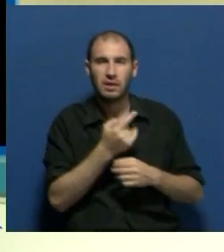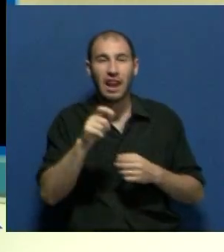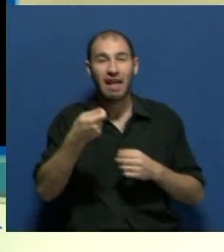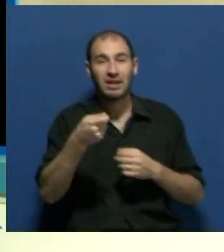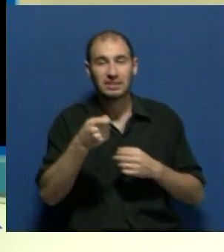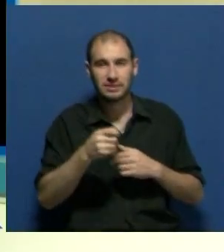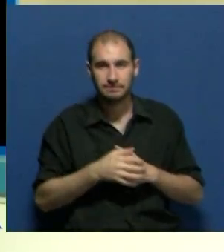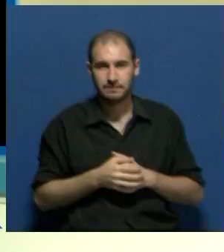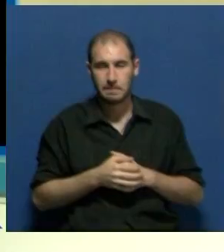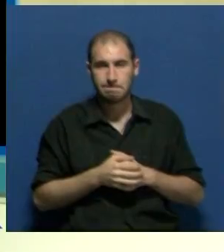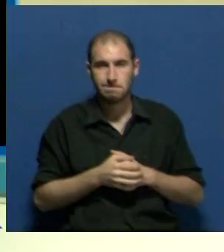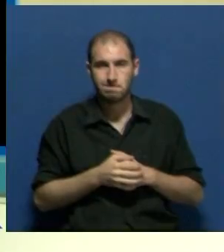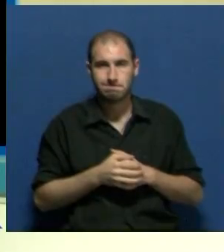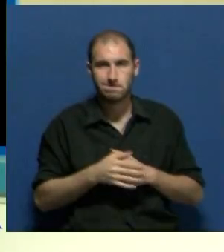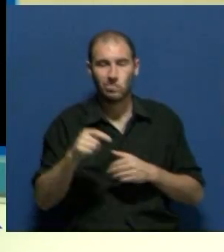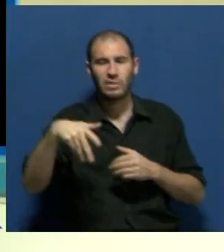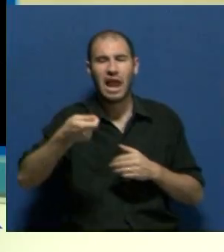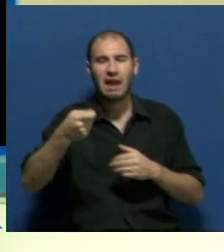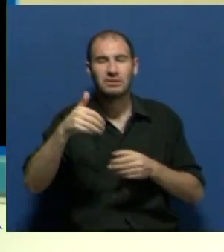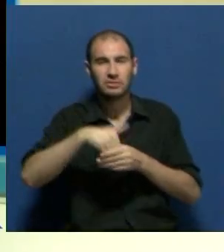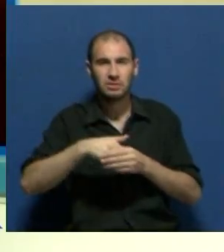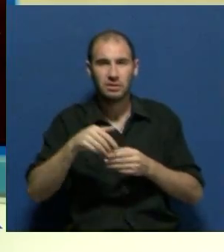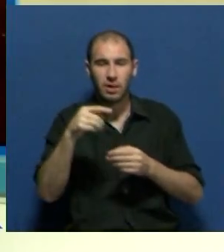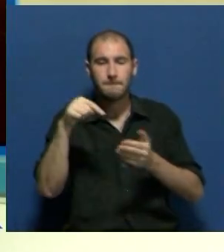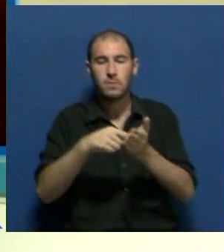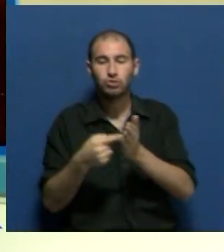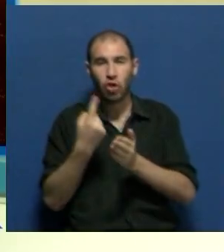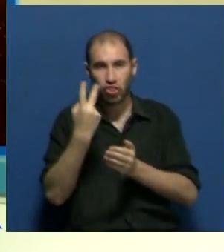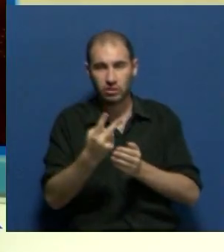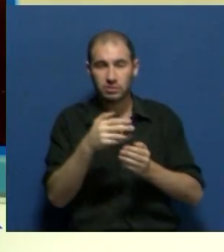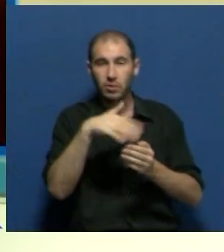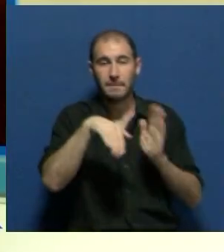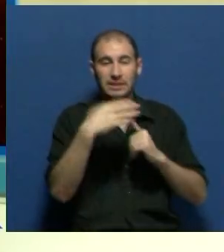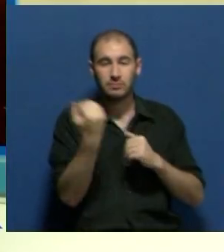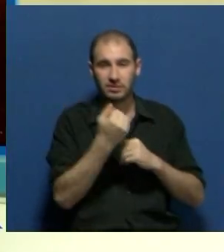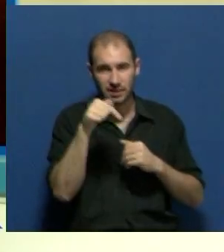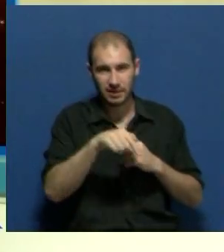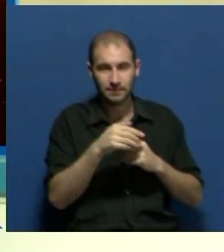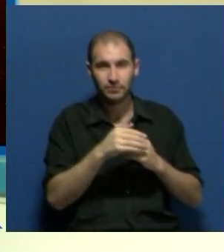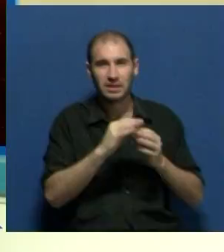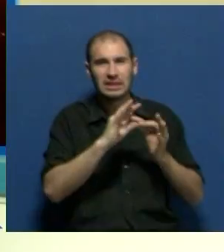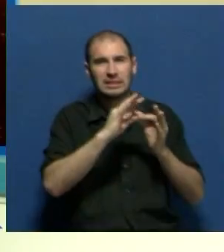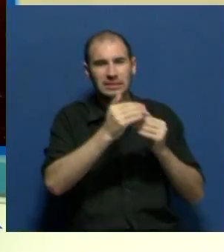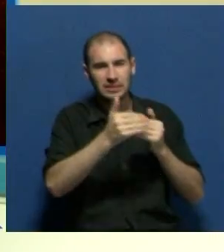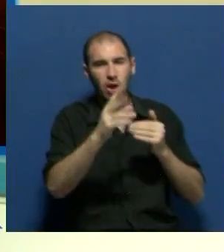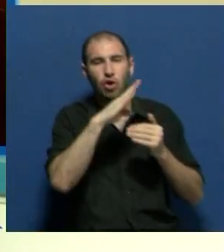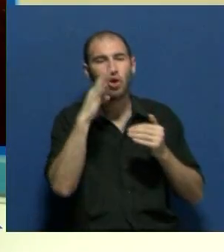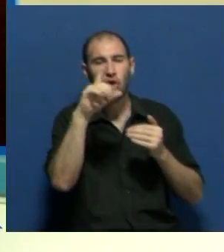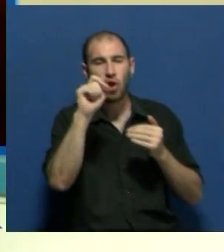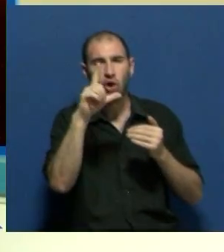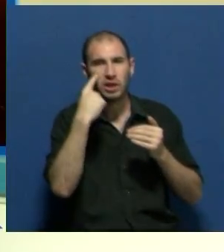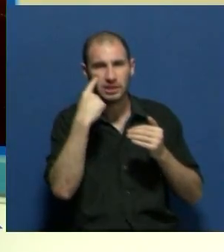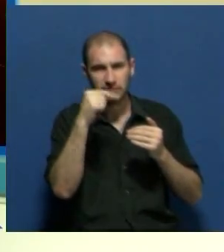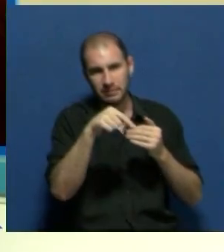Lavalle. Para hacerlo más exacto, tenemos dos puntos. Uno el más importante, que queda pasando un poquito Jocolí, pero vamos a decirle